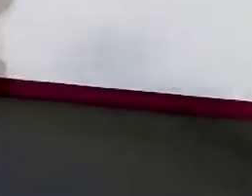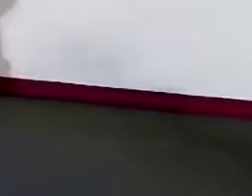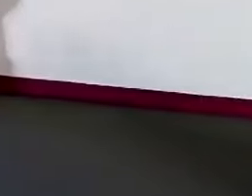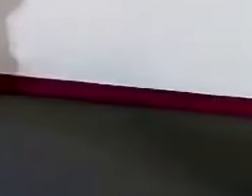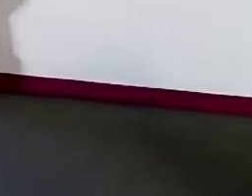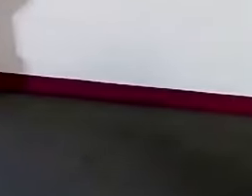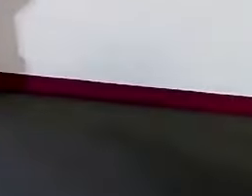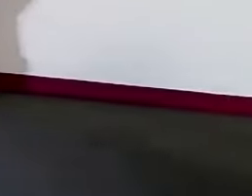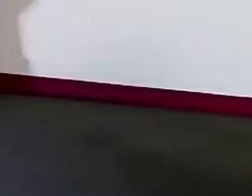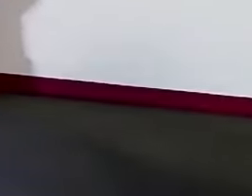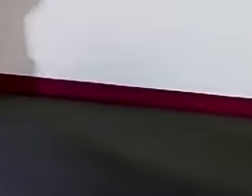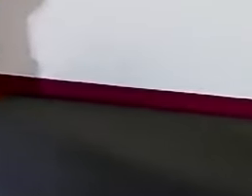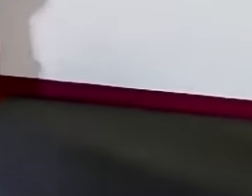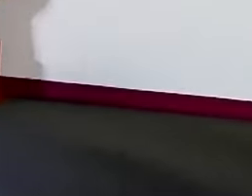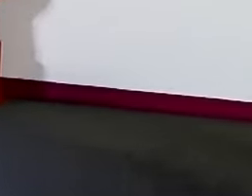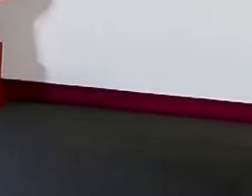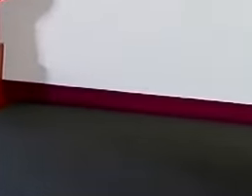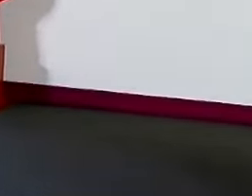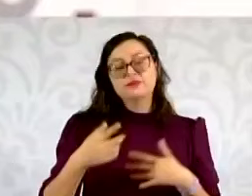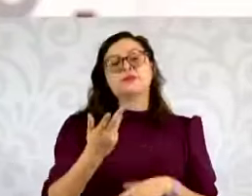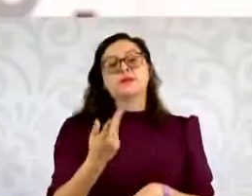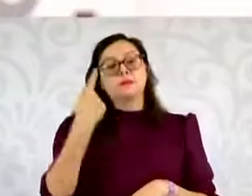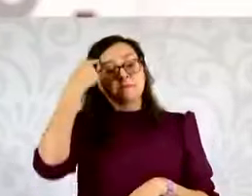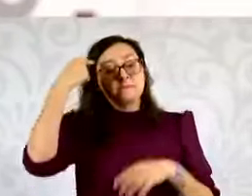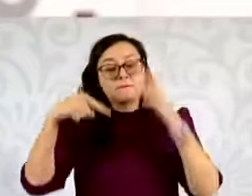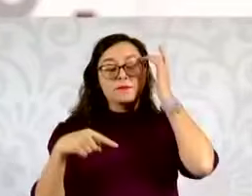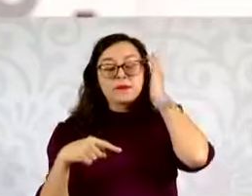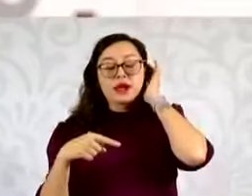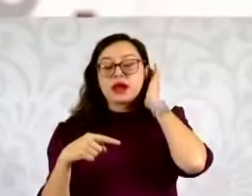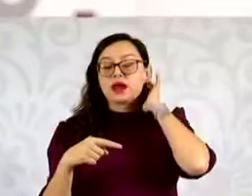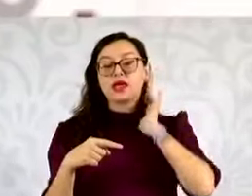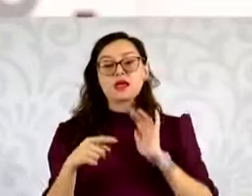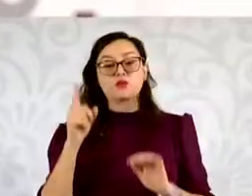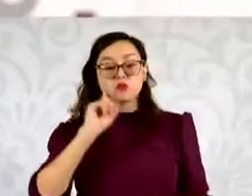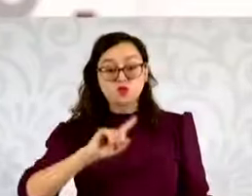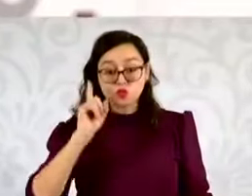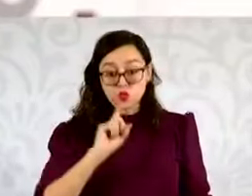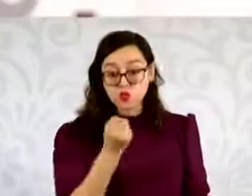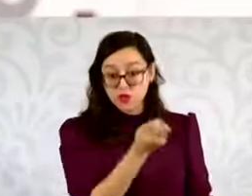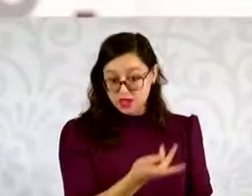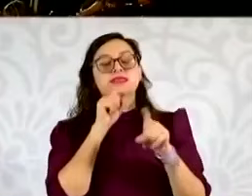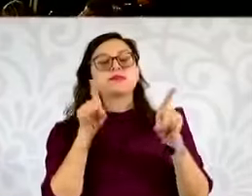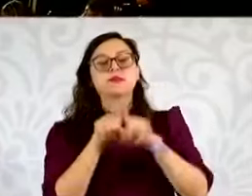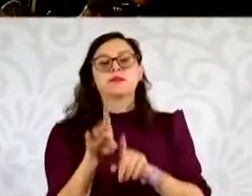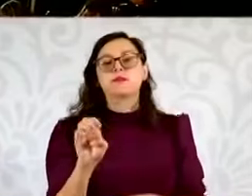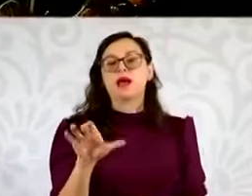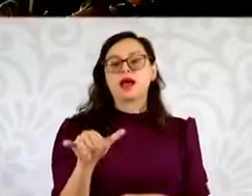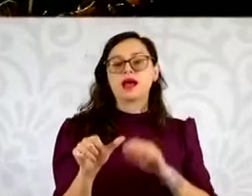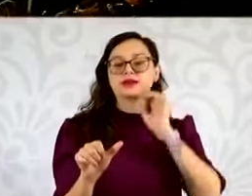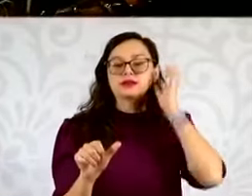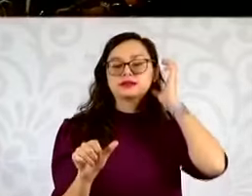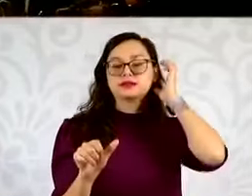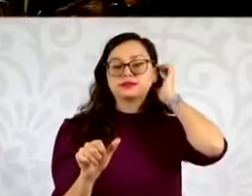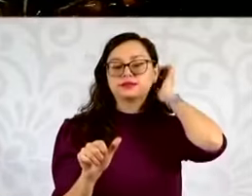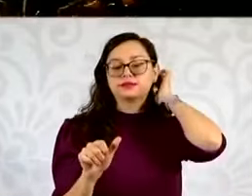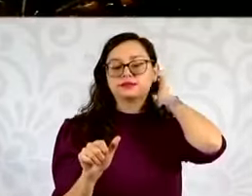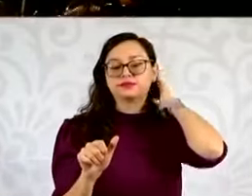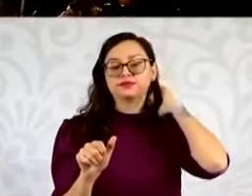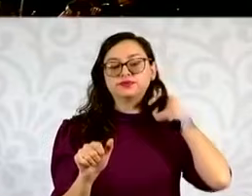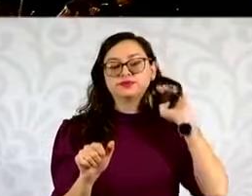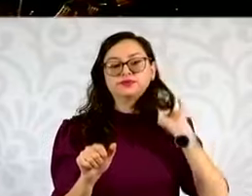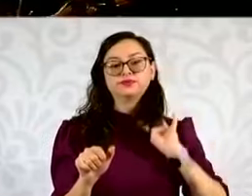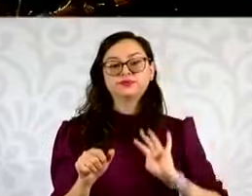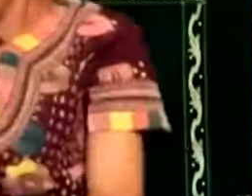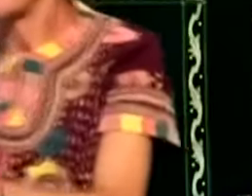si no va a cumplir con retirar la reforma al Poder Judicial del Diario Oficial de la Federación, incurriría en un desacato.